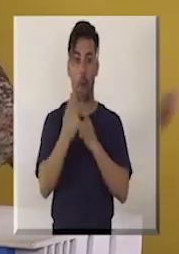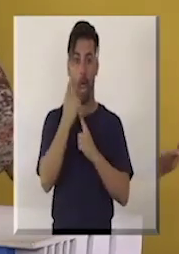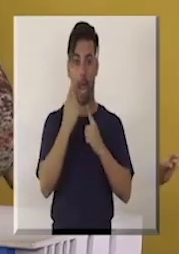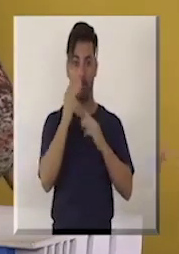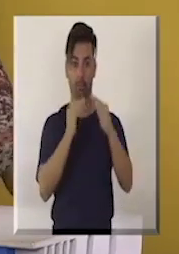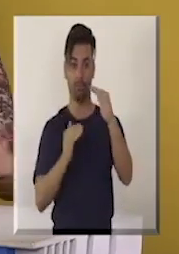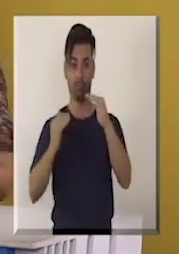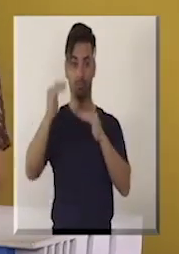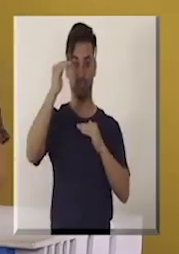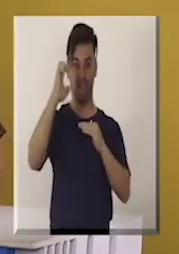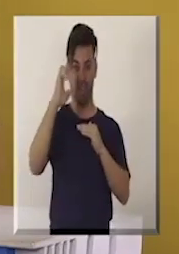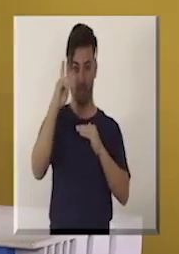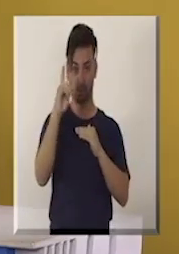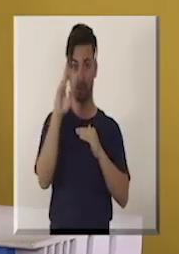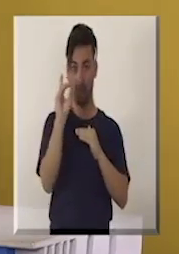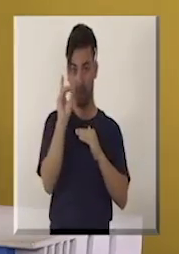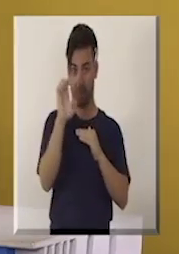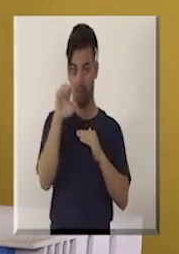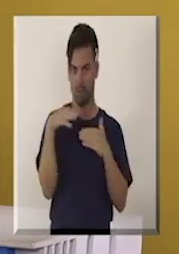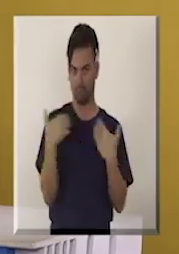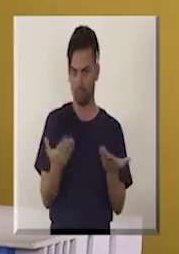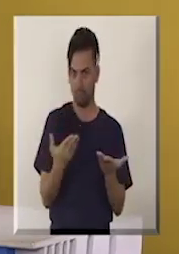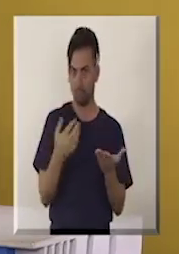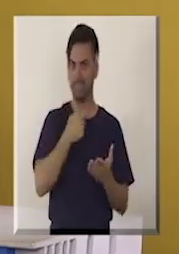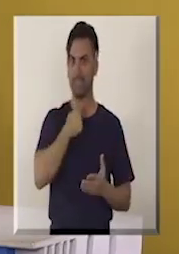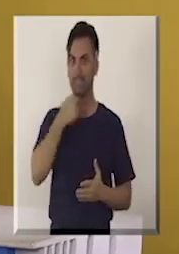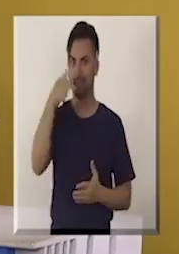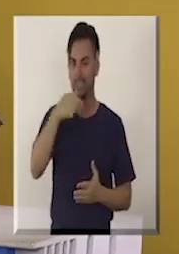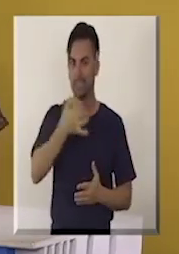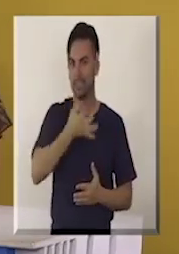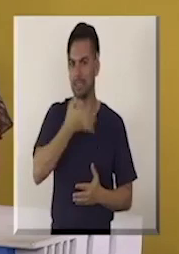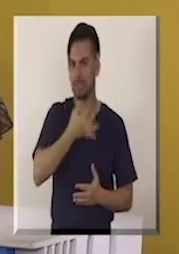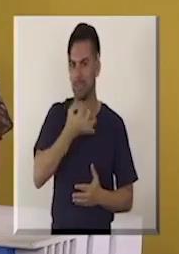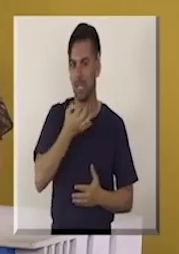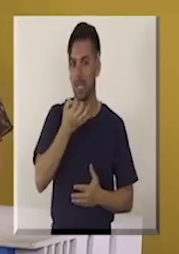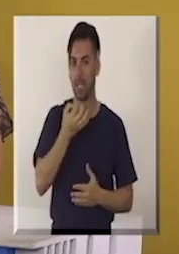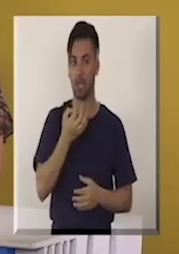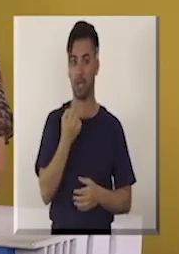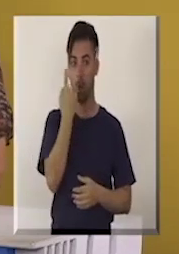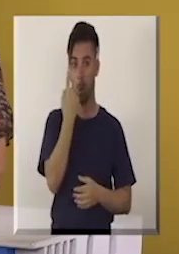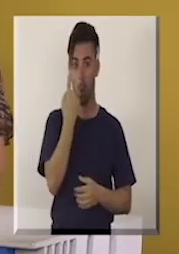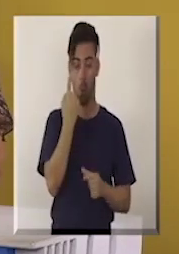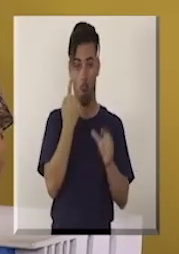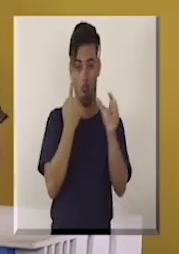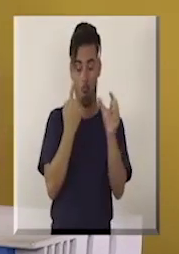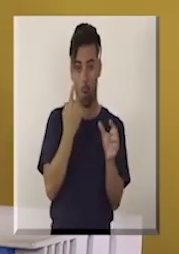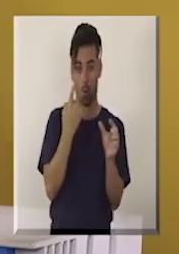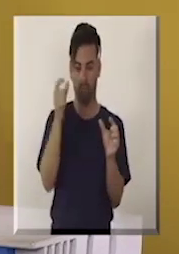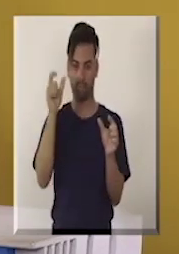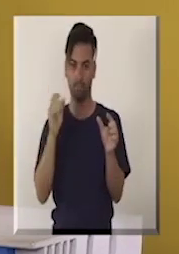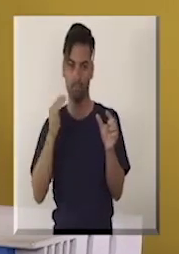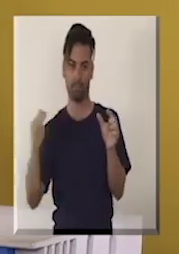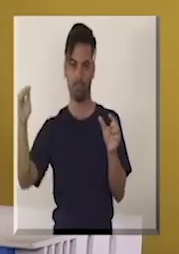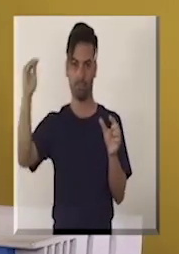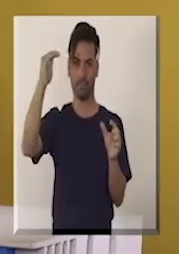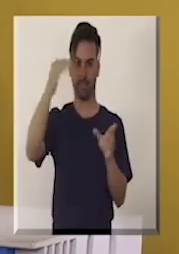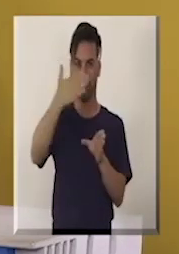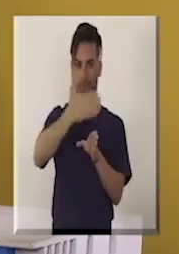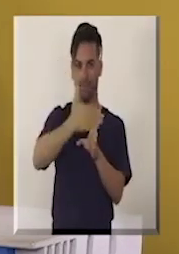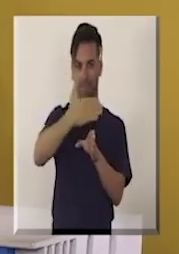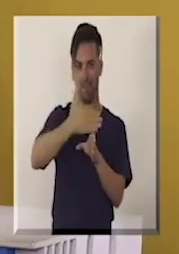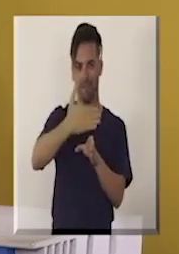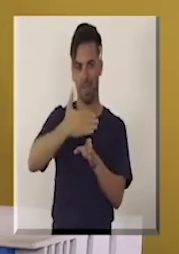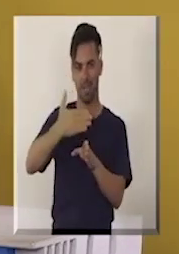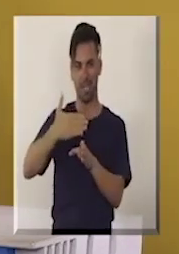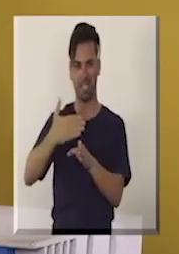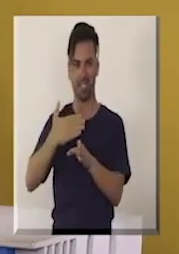otra cosa, estamos haciendo referencia a que uno es mayor que el otro, que existe una diferencia